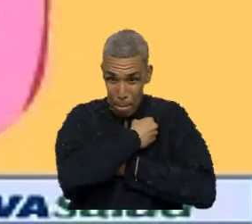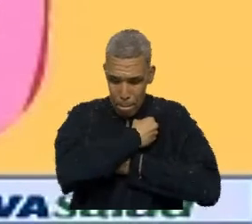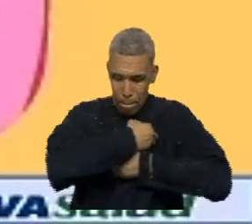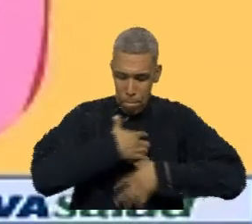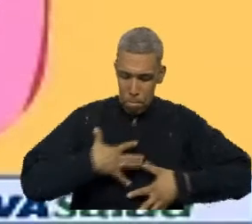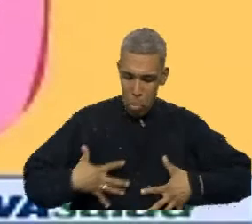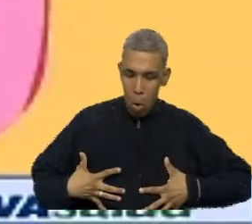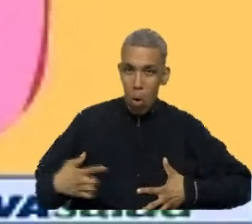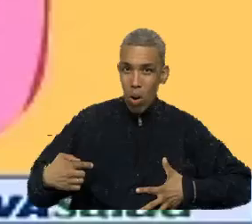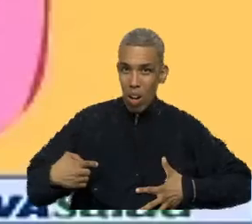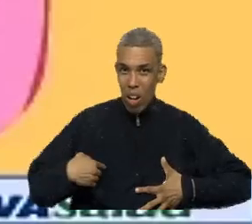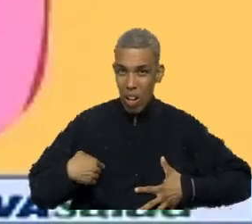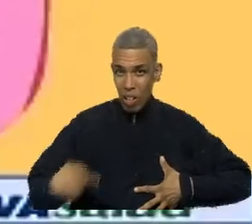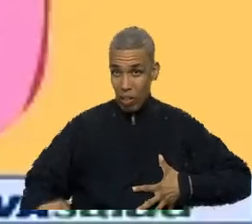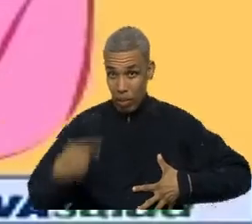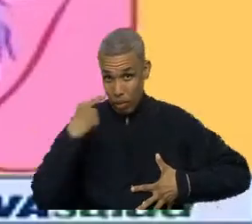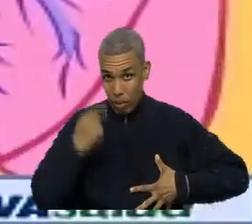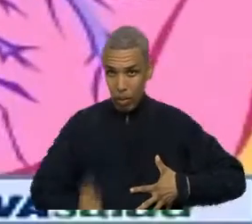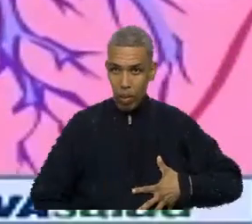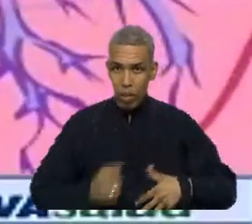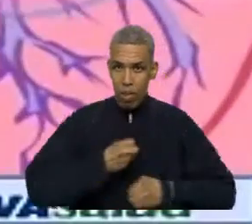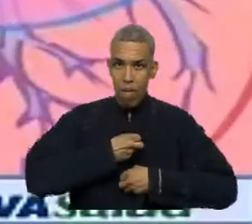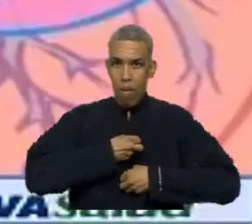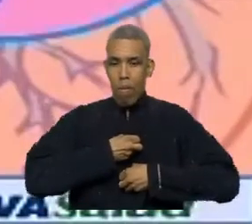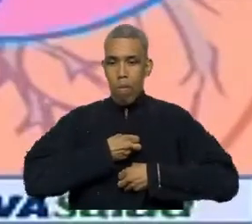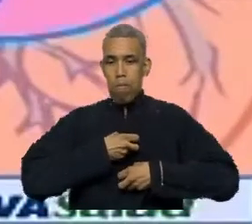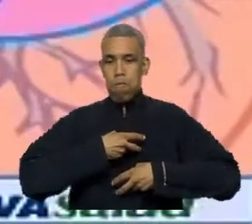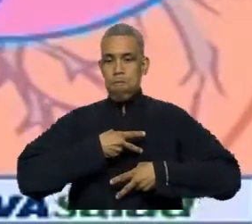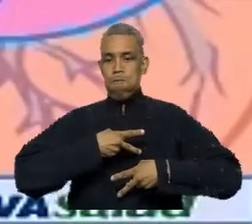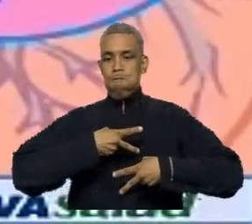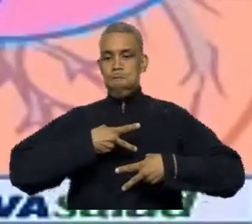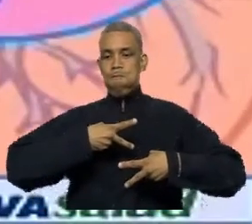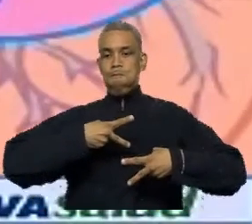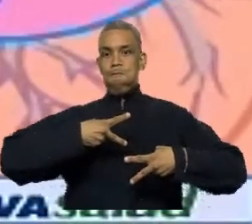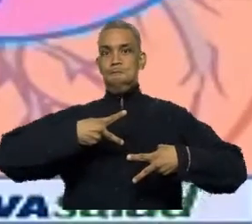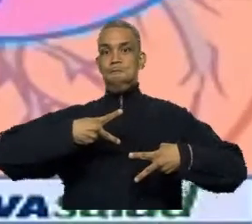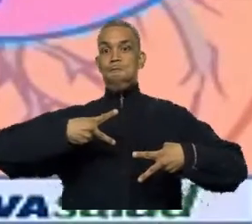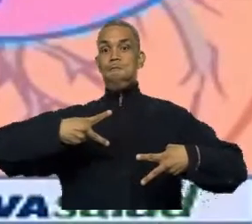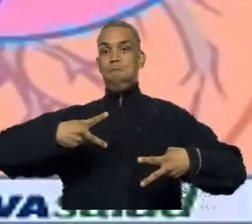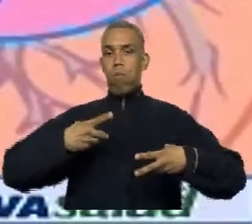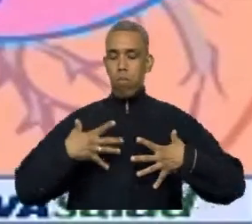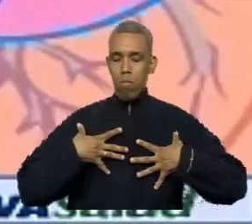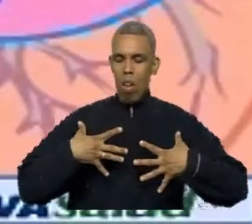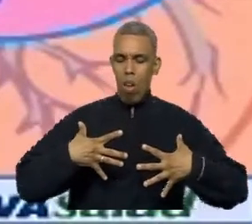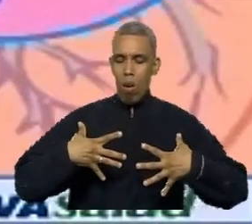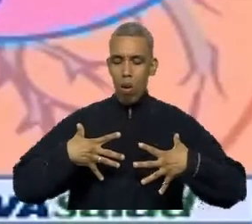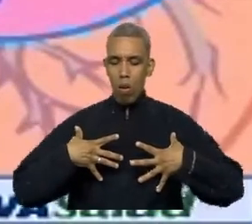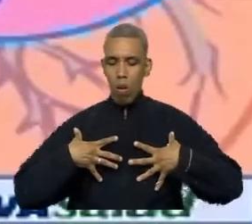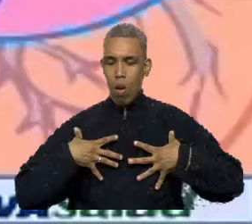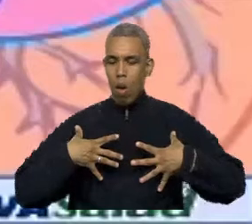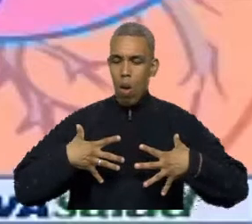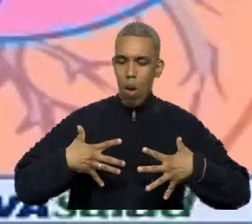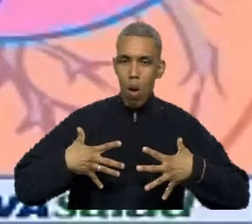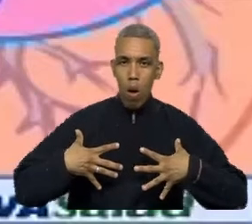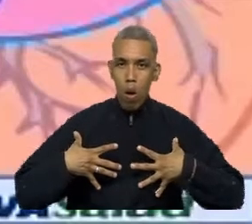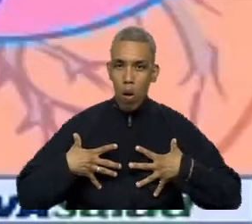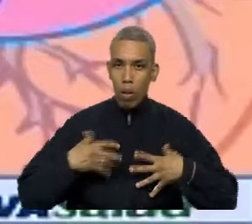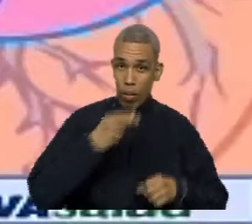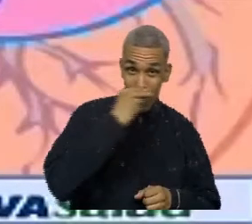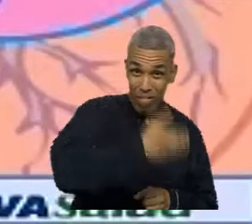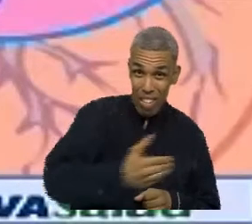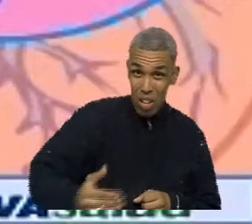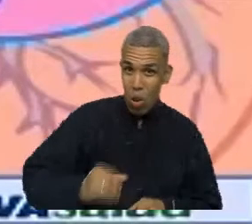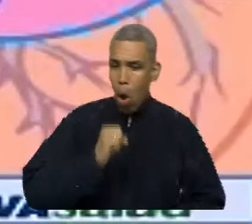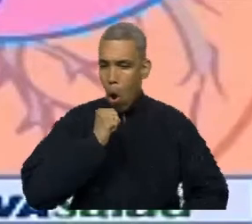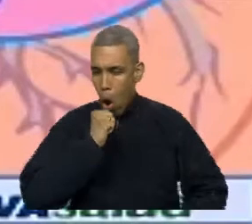estímulos, con un aumento de la respuesta de los bronquios que se estrechan, causando sensación de falta de aire, tos y respiración